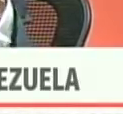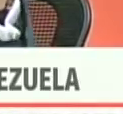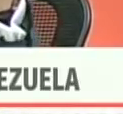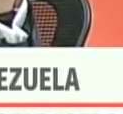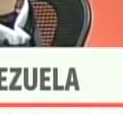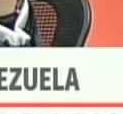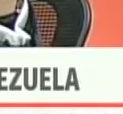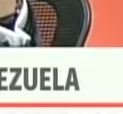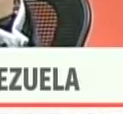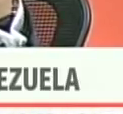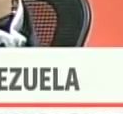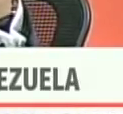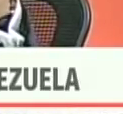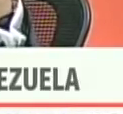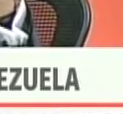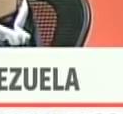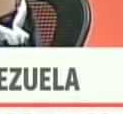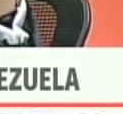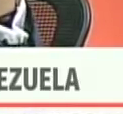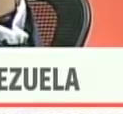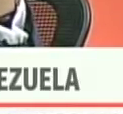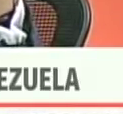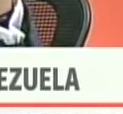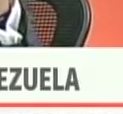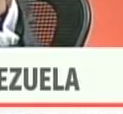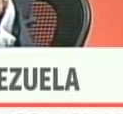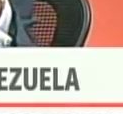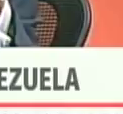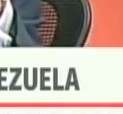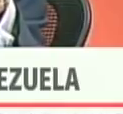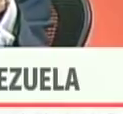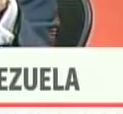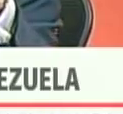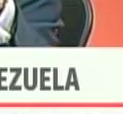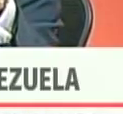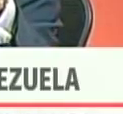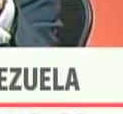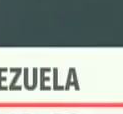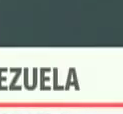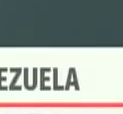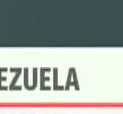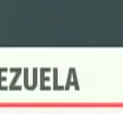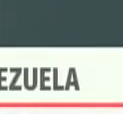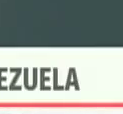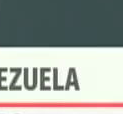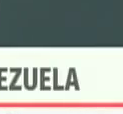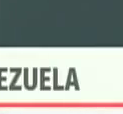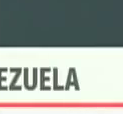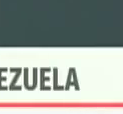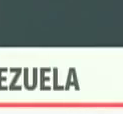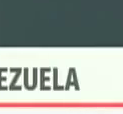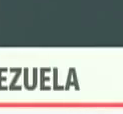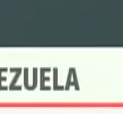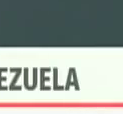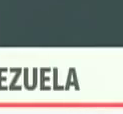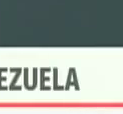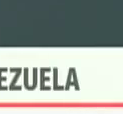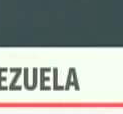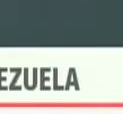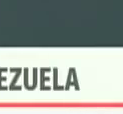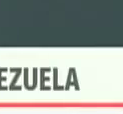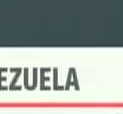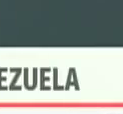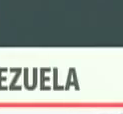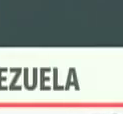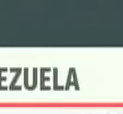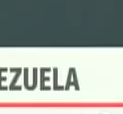Este QR, que es un código fijo, sirve, por ejemplo, para el pago de los estacionamientos en todo el país y el pago del